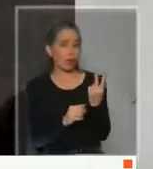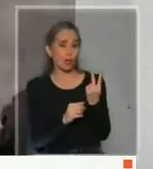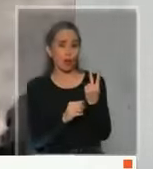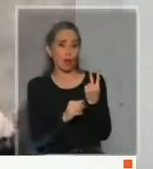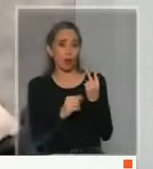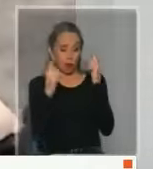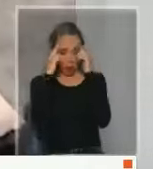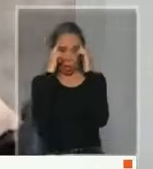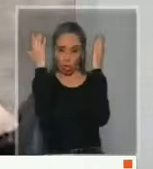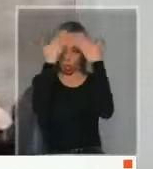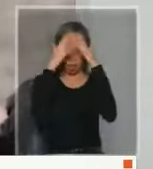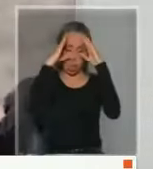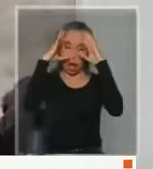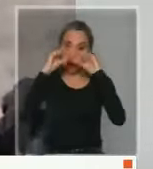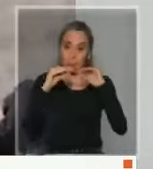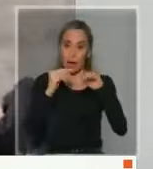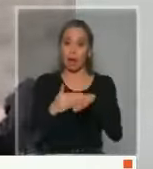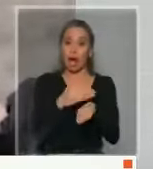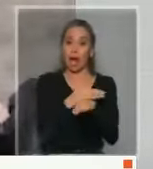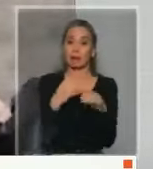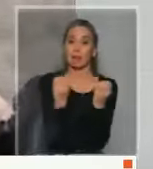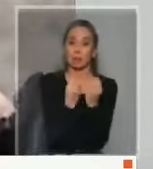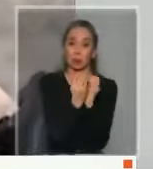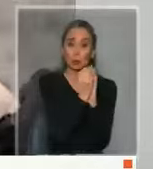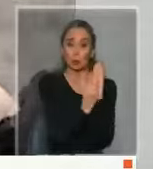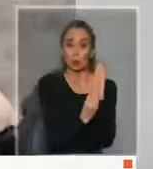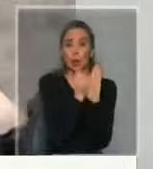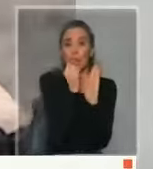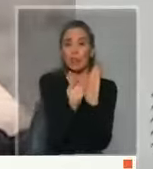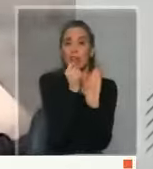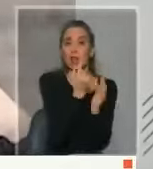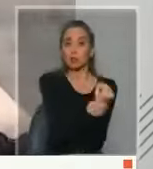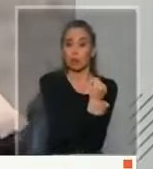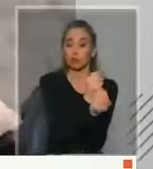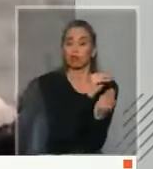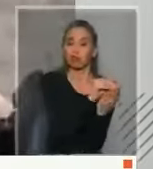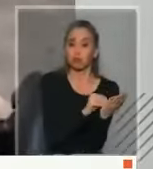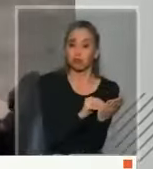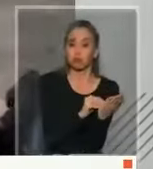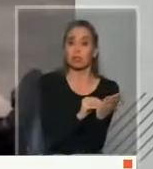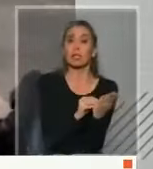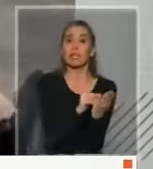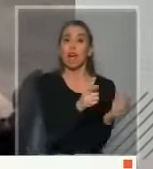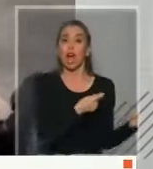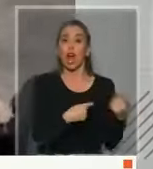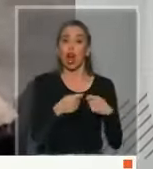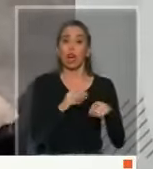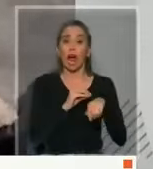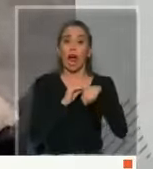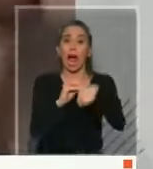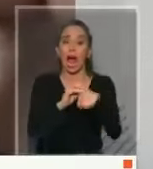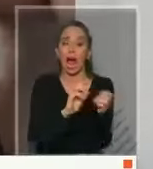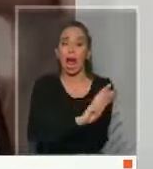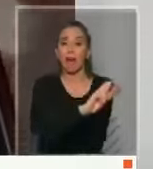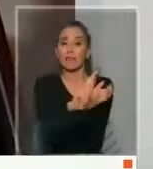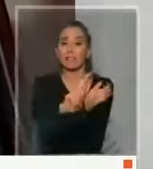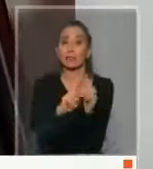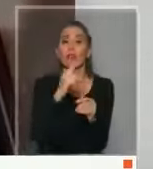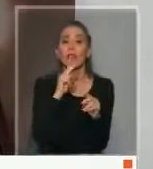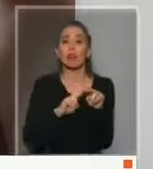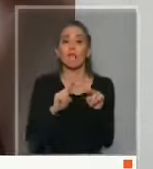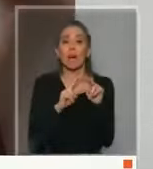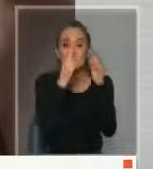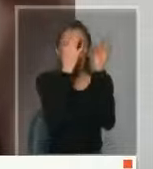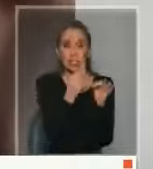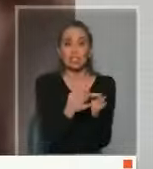tele. Aquella vez ya habían decenas de denuncias al respecto, incluso el propio local emitió un comunicado anunciando medidas de